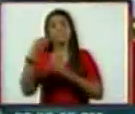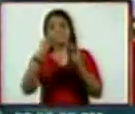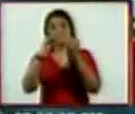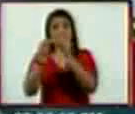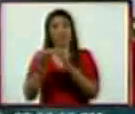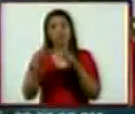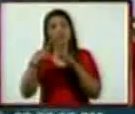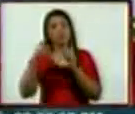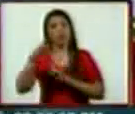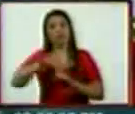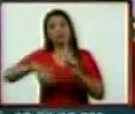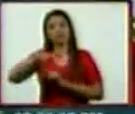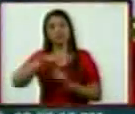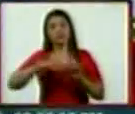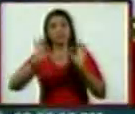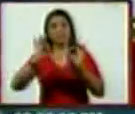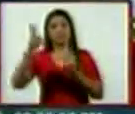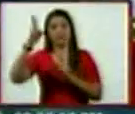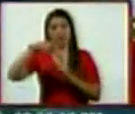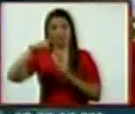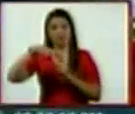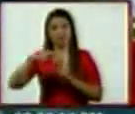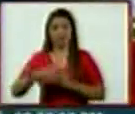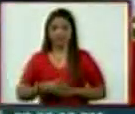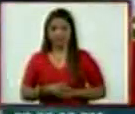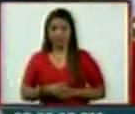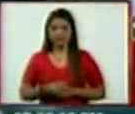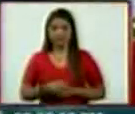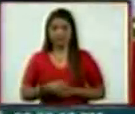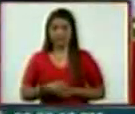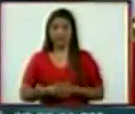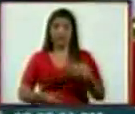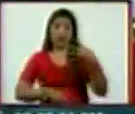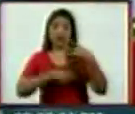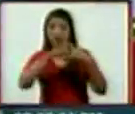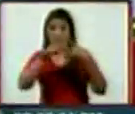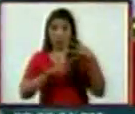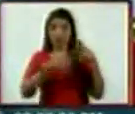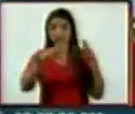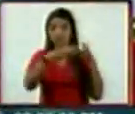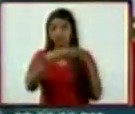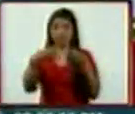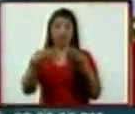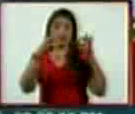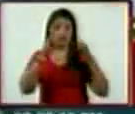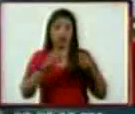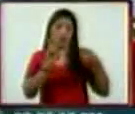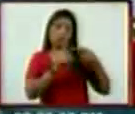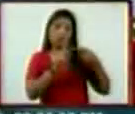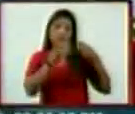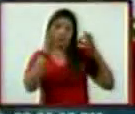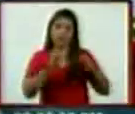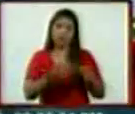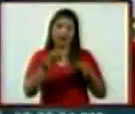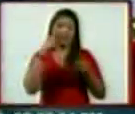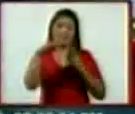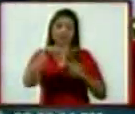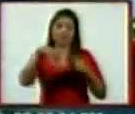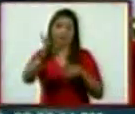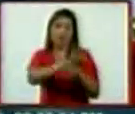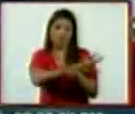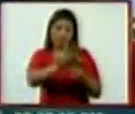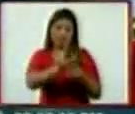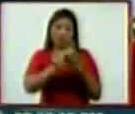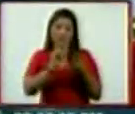la situación en el estado Táchira. Las 4 mesas del día de hoy fueron la mesa de seguridad y asuntos fronterizos, la